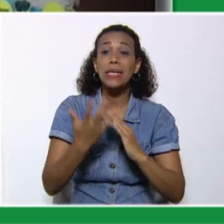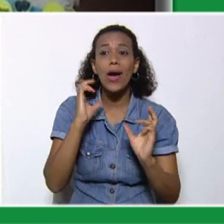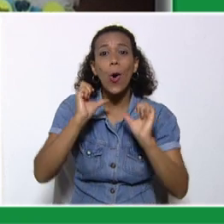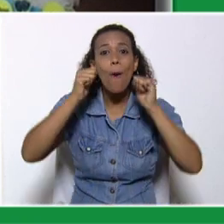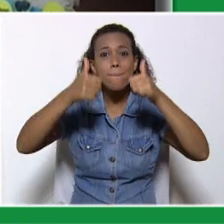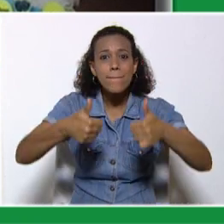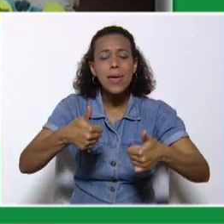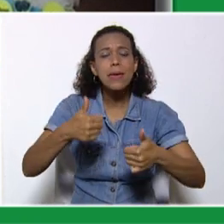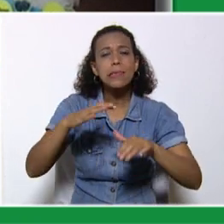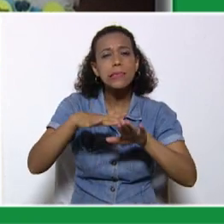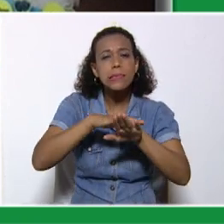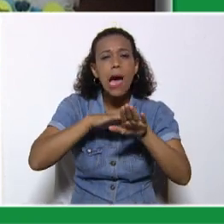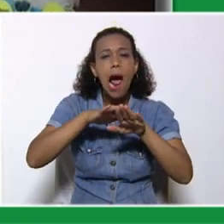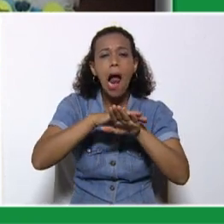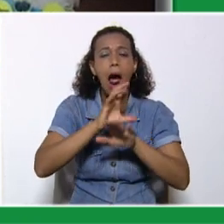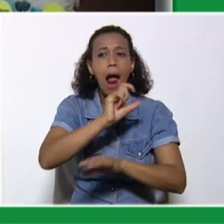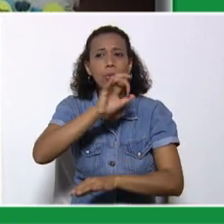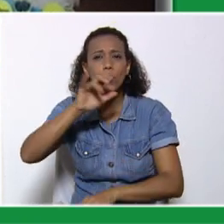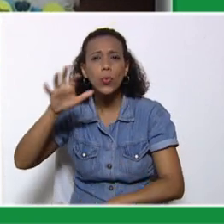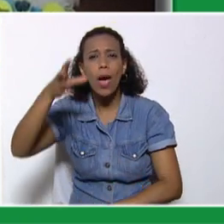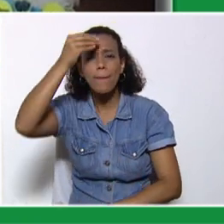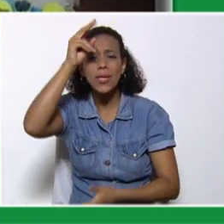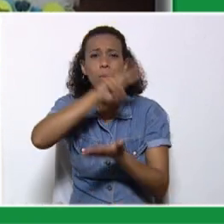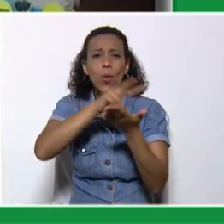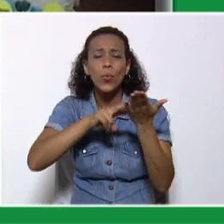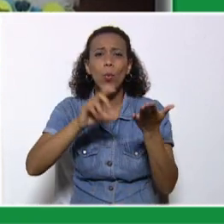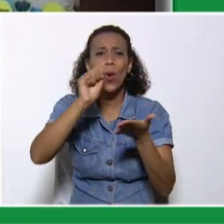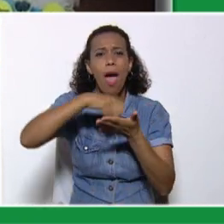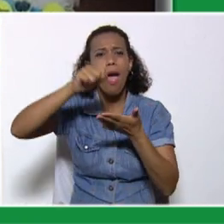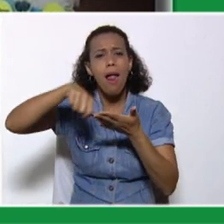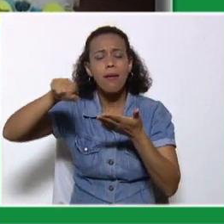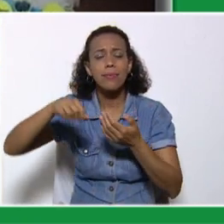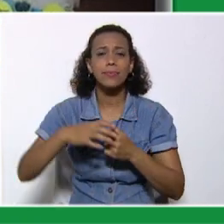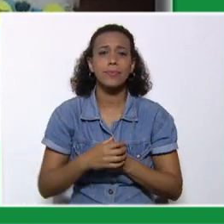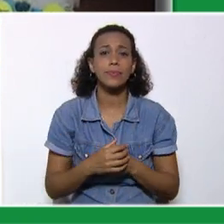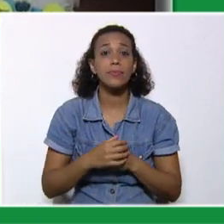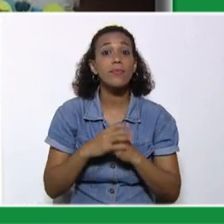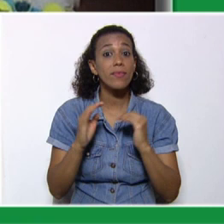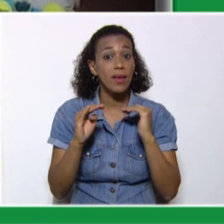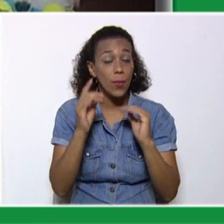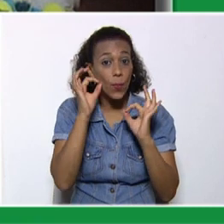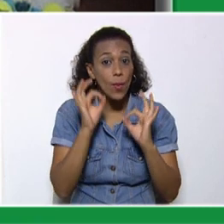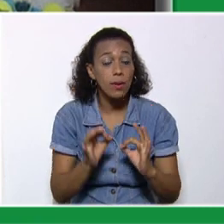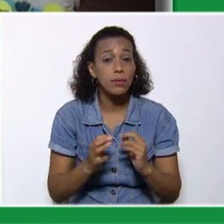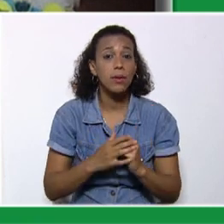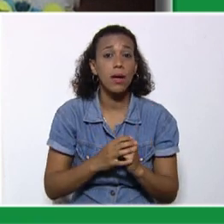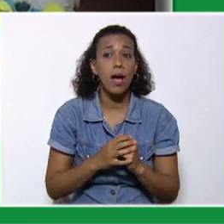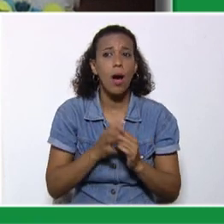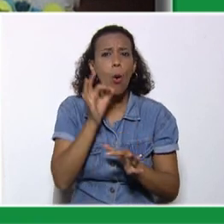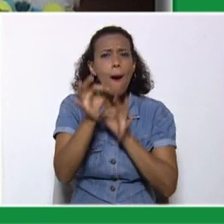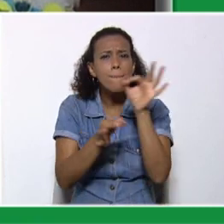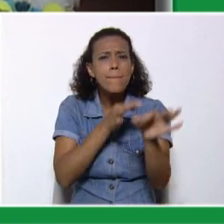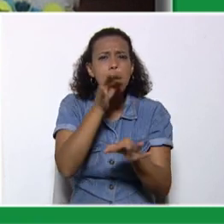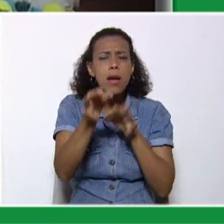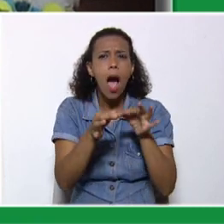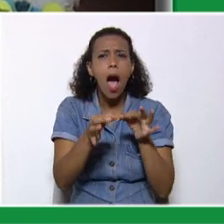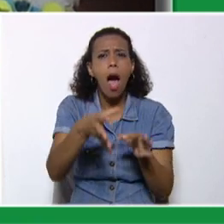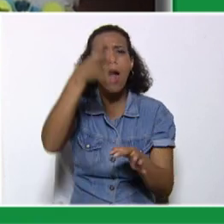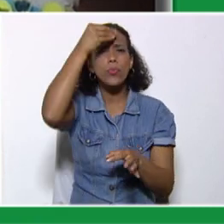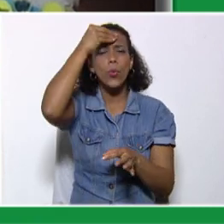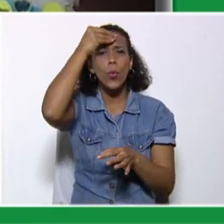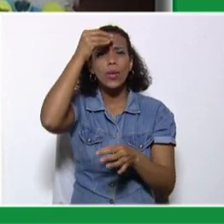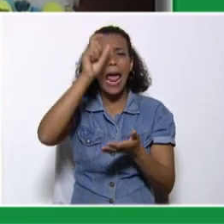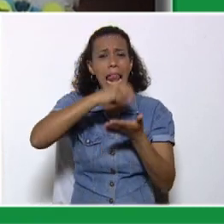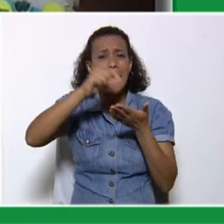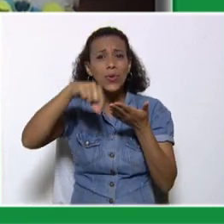comienzan a reconocer las letras para el proceso de lectura y escritura. De igual forma, cuando hablamos de la adquisición del